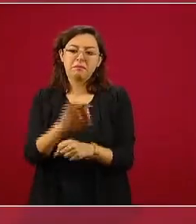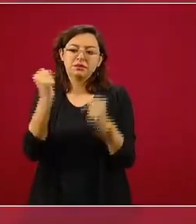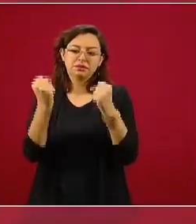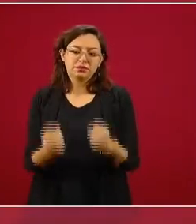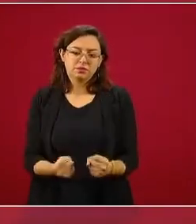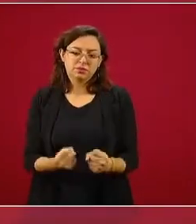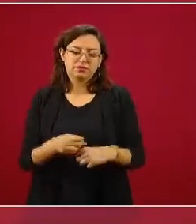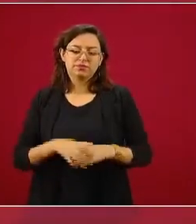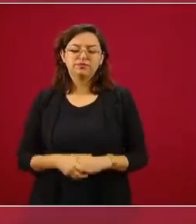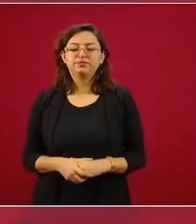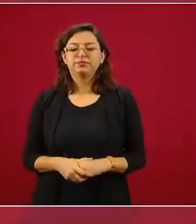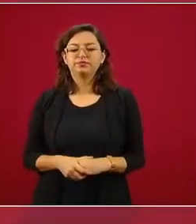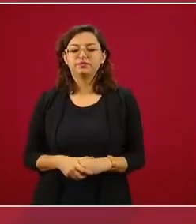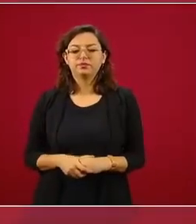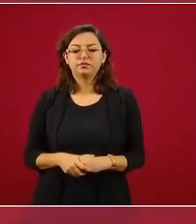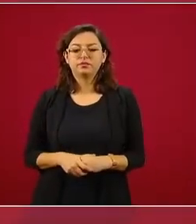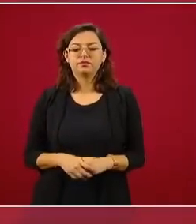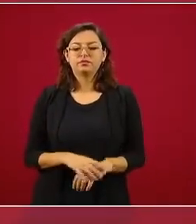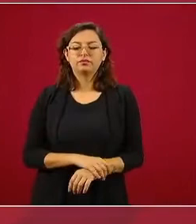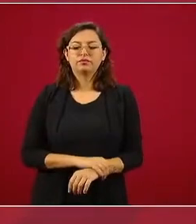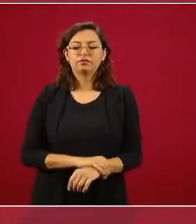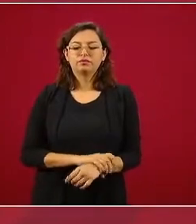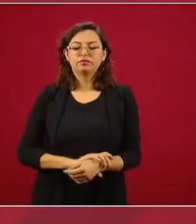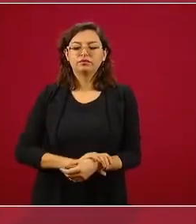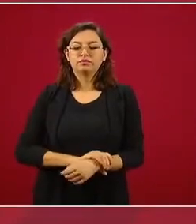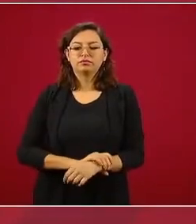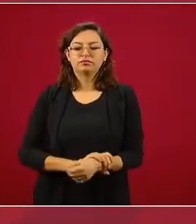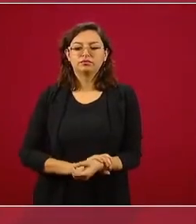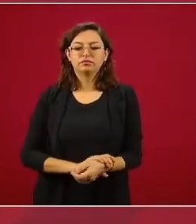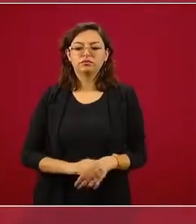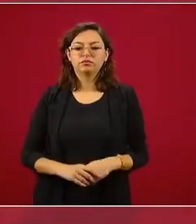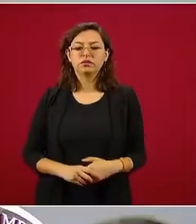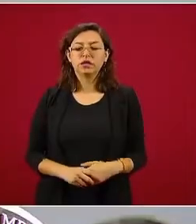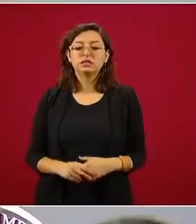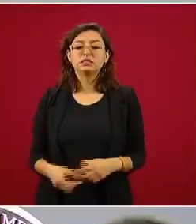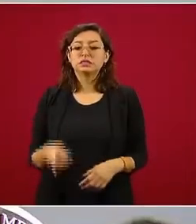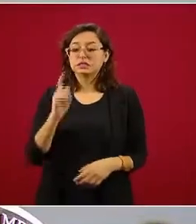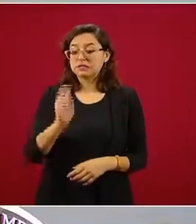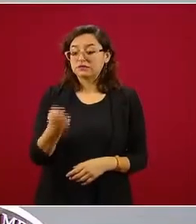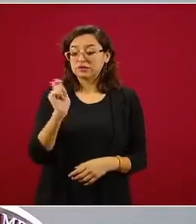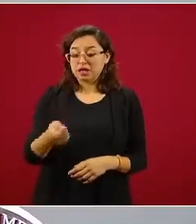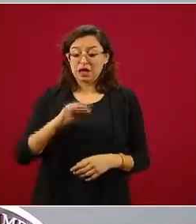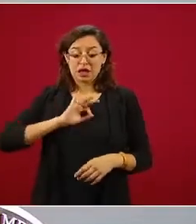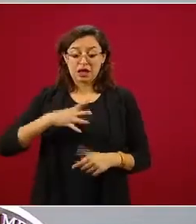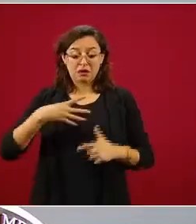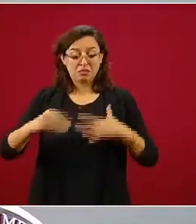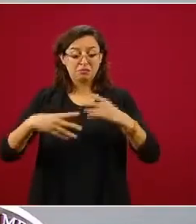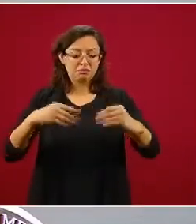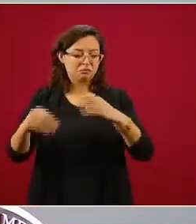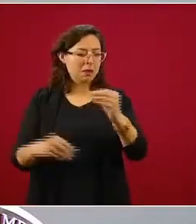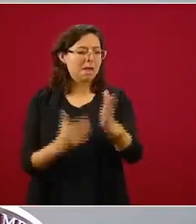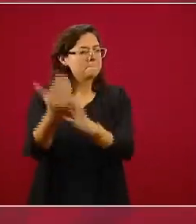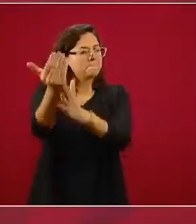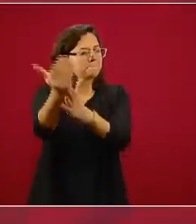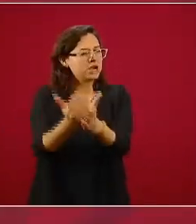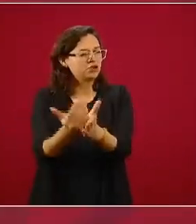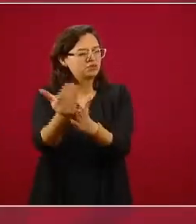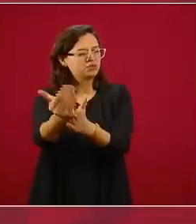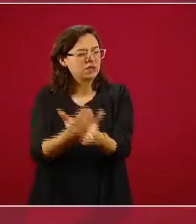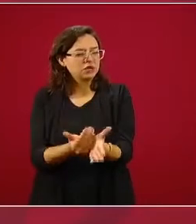decir, disminuir al máximo posible la posibilidad de que haya contagios.